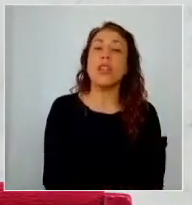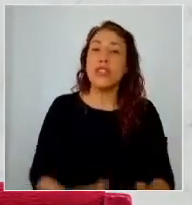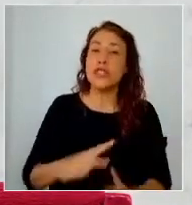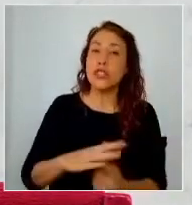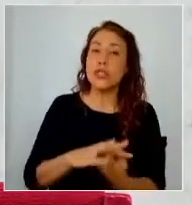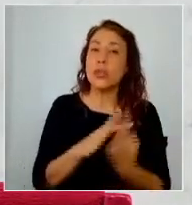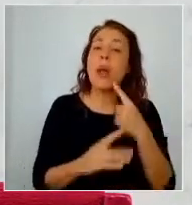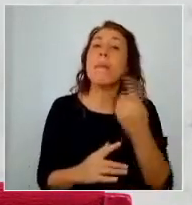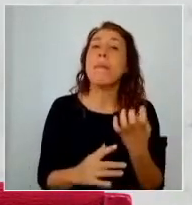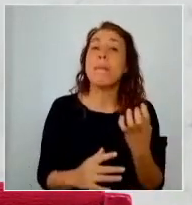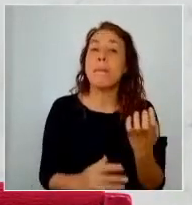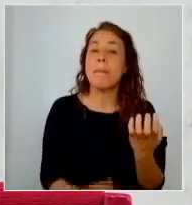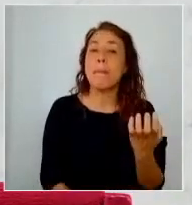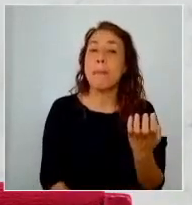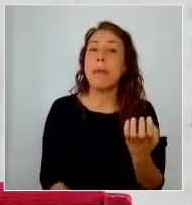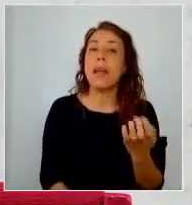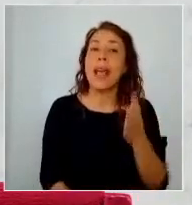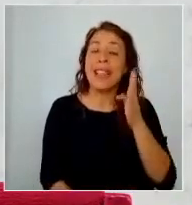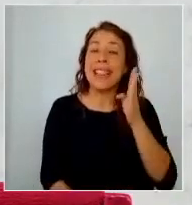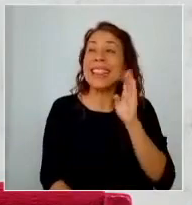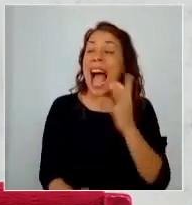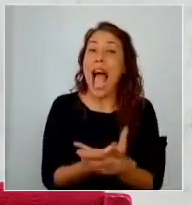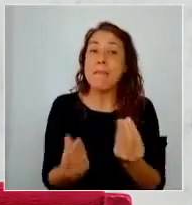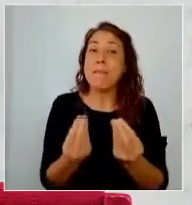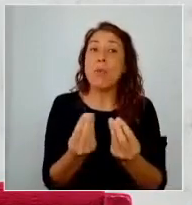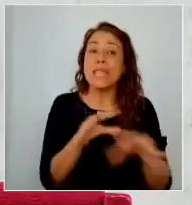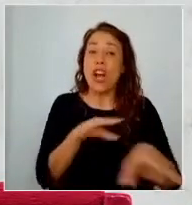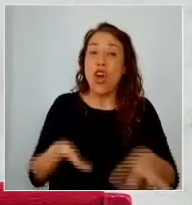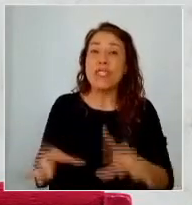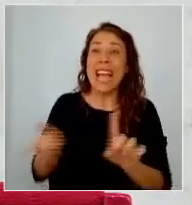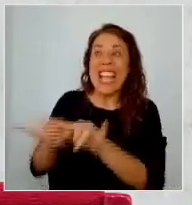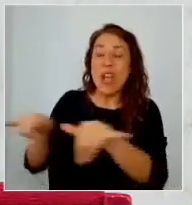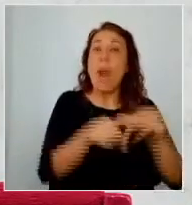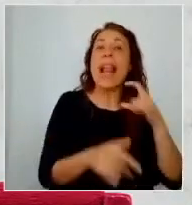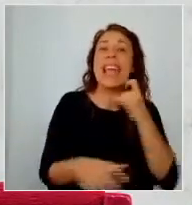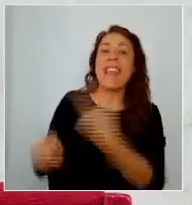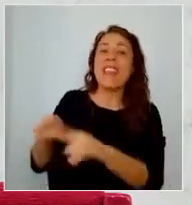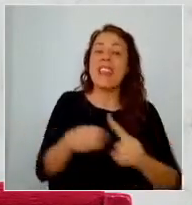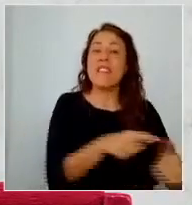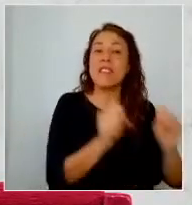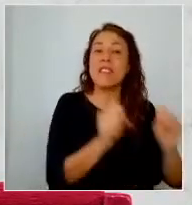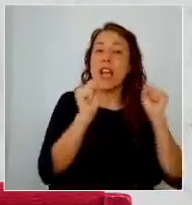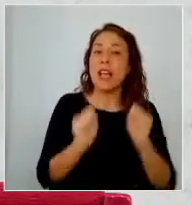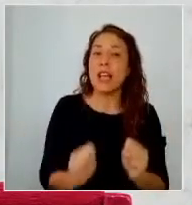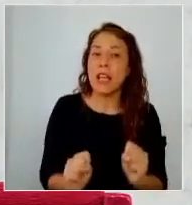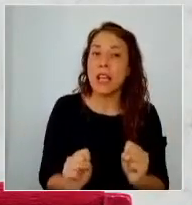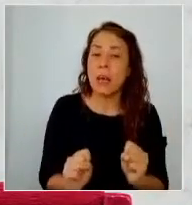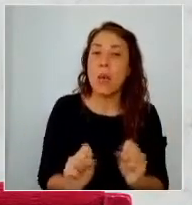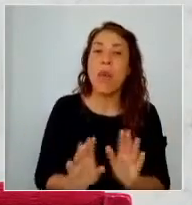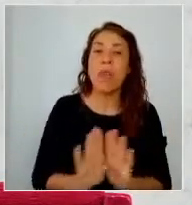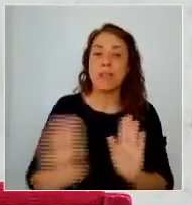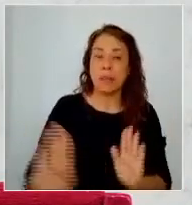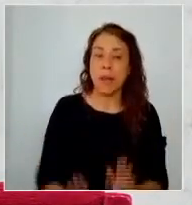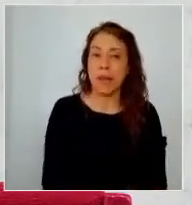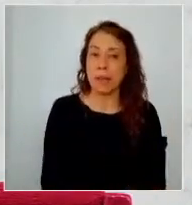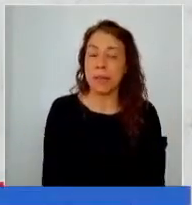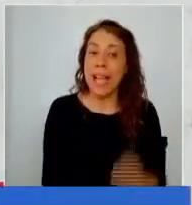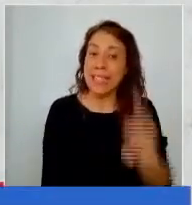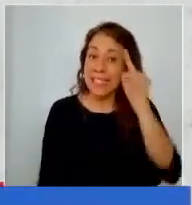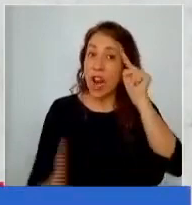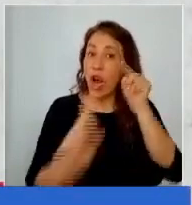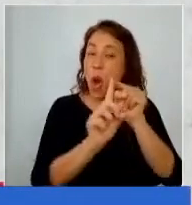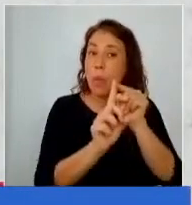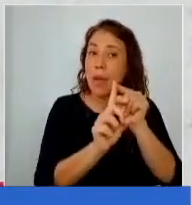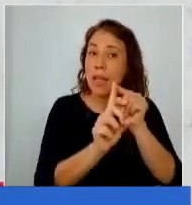tenemos en común que las diferencias que nos pueden apartar Ese es el espíritu fundacional